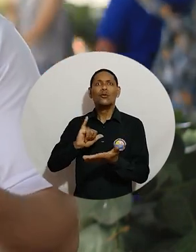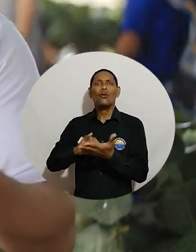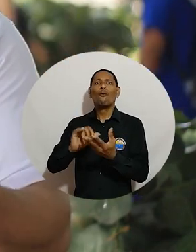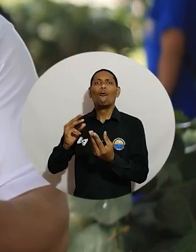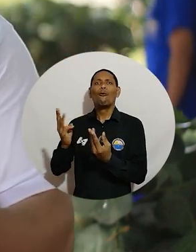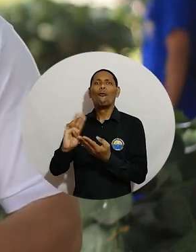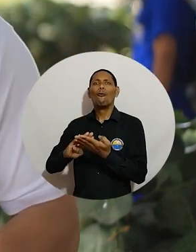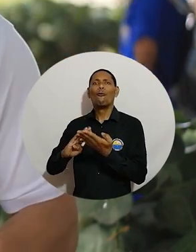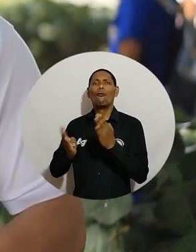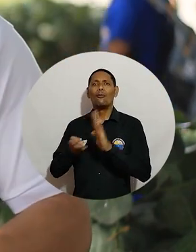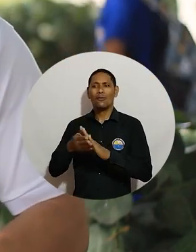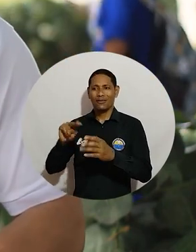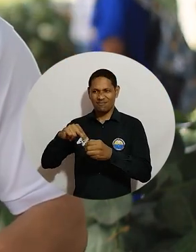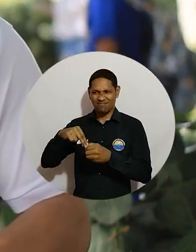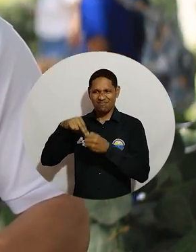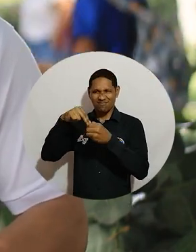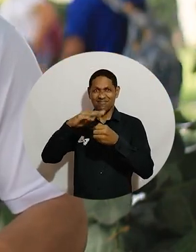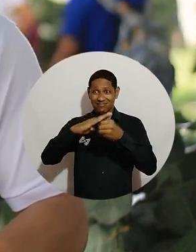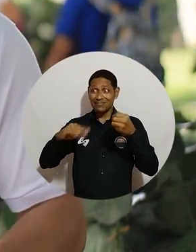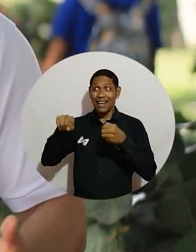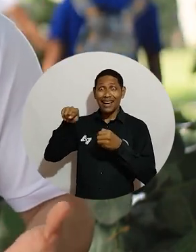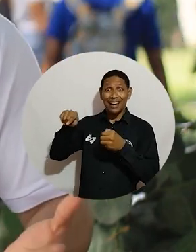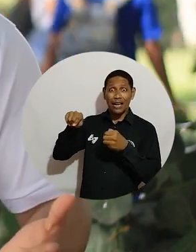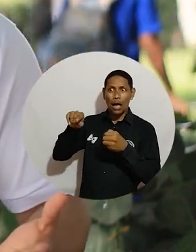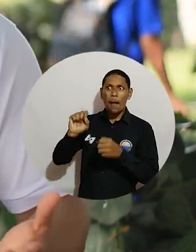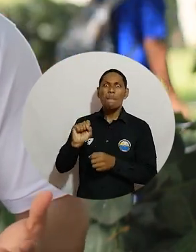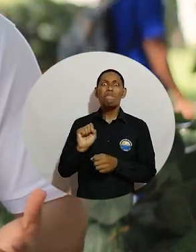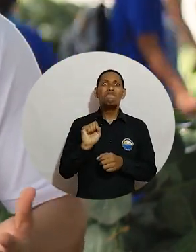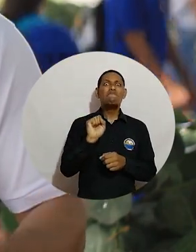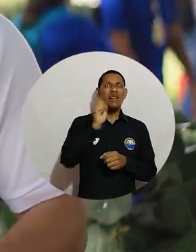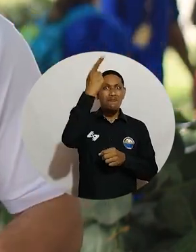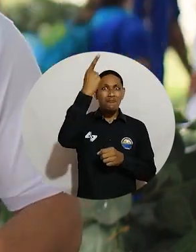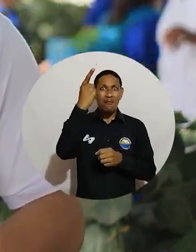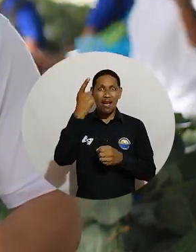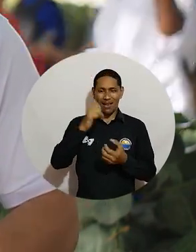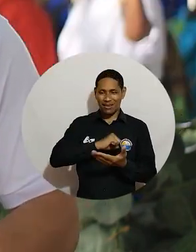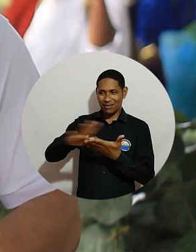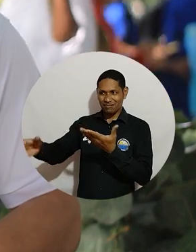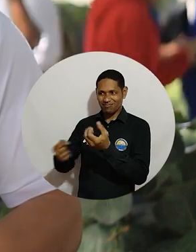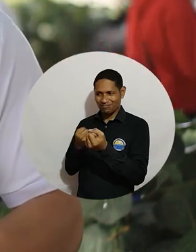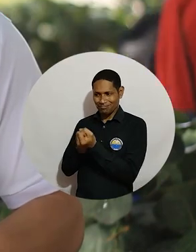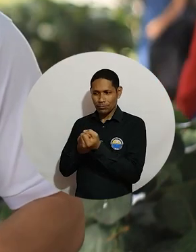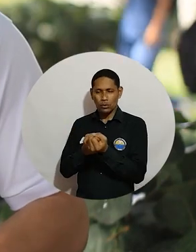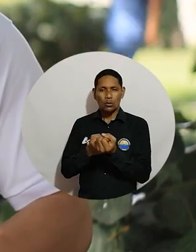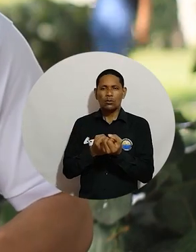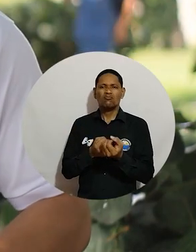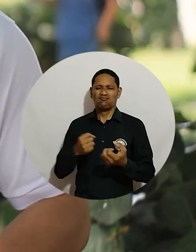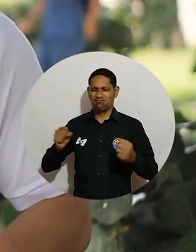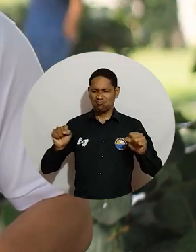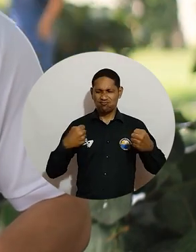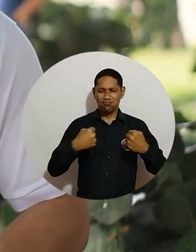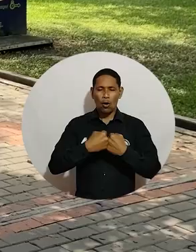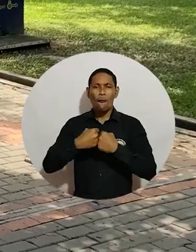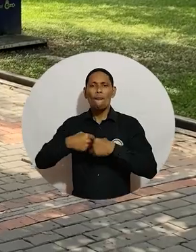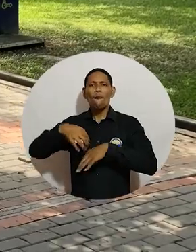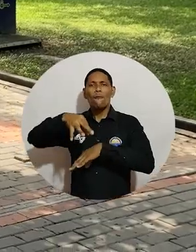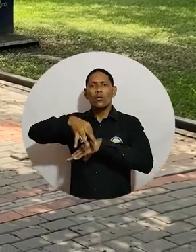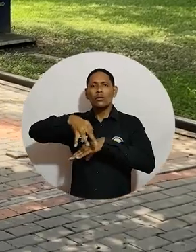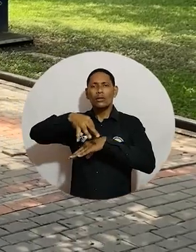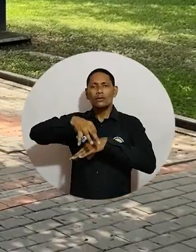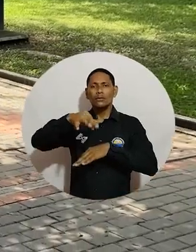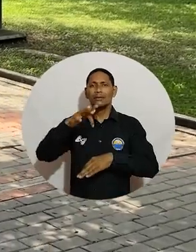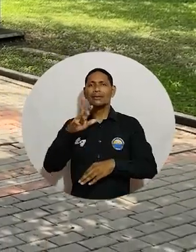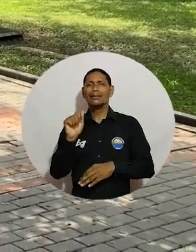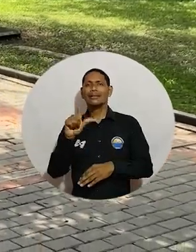que se otorga a miembros de comunidades indígenas de la Sierra Nevada de Santa Marta y la primera en unión con Tras la Perla. Entre